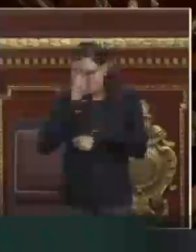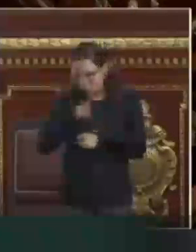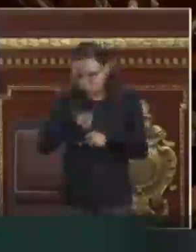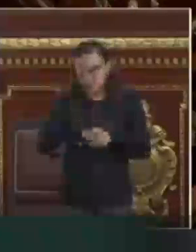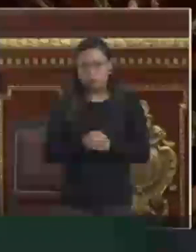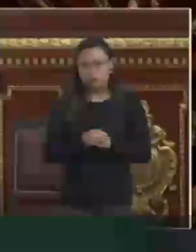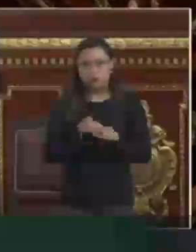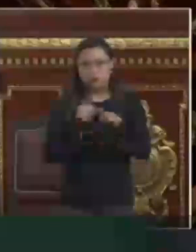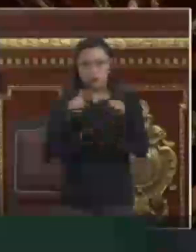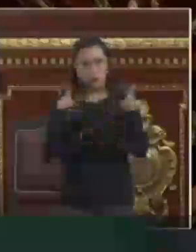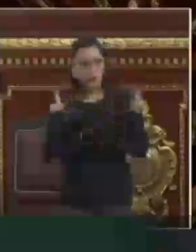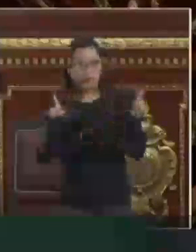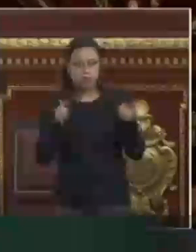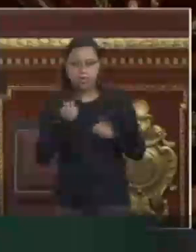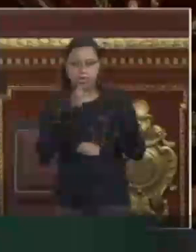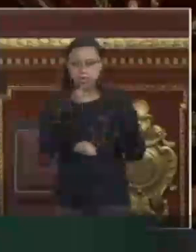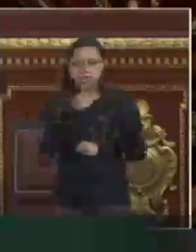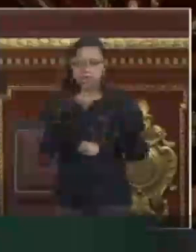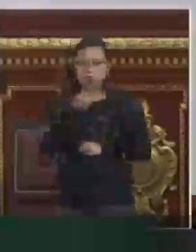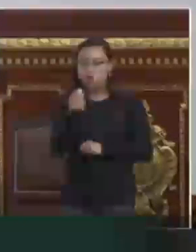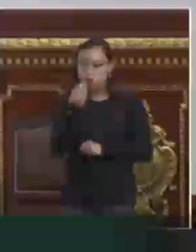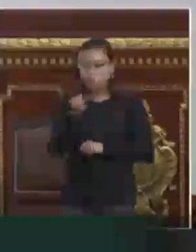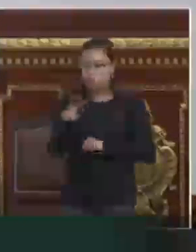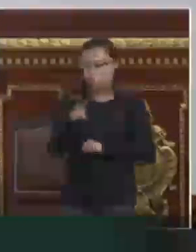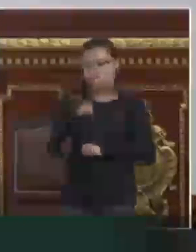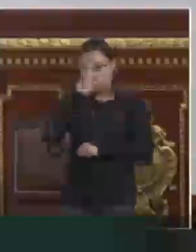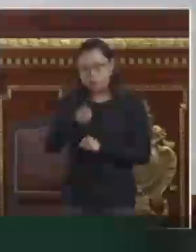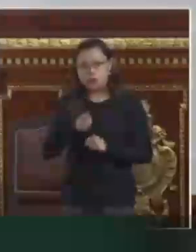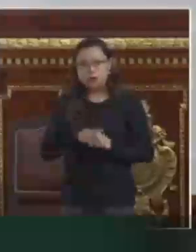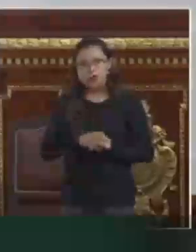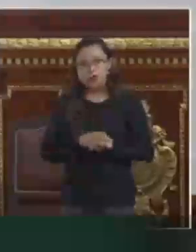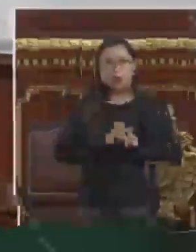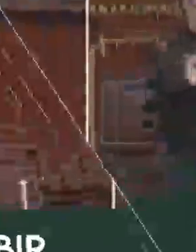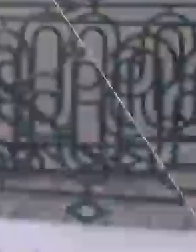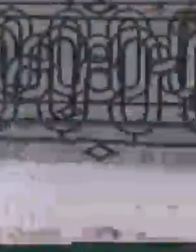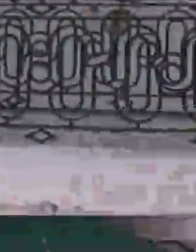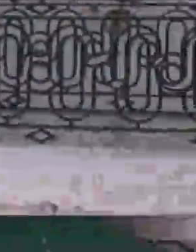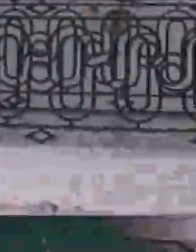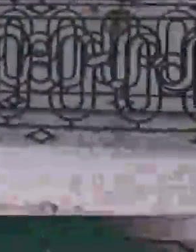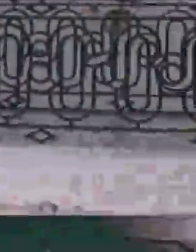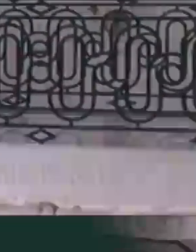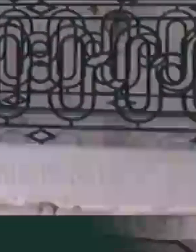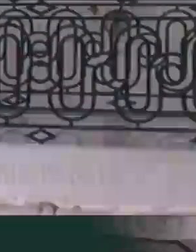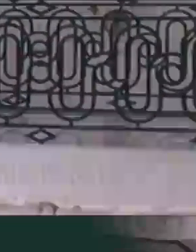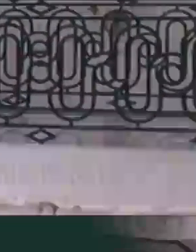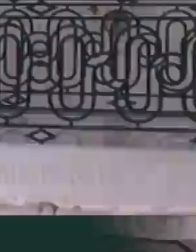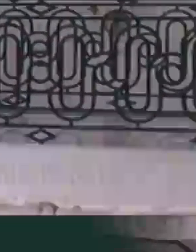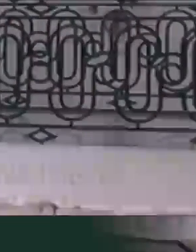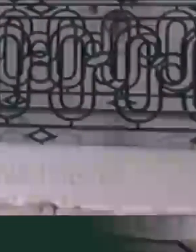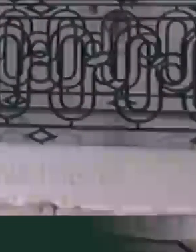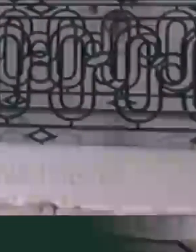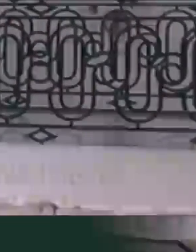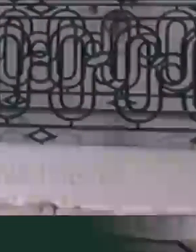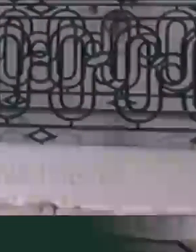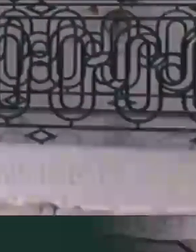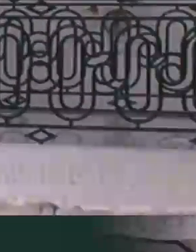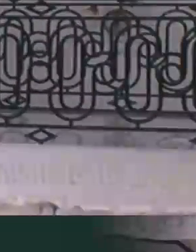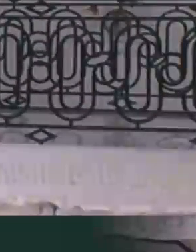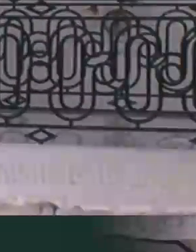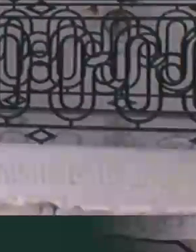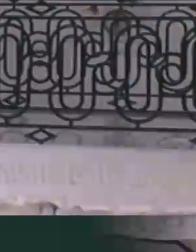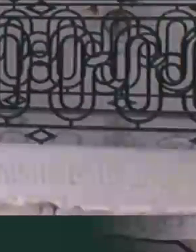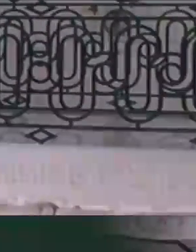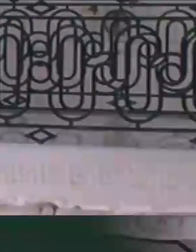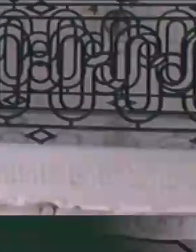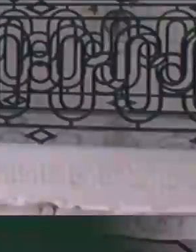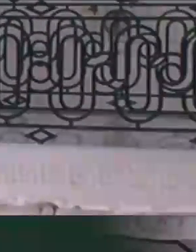personal en los infantes. El dictamen recibió 43 votos a favor. A través del DIF a todas las comunidades